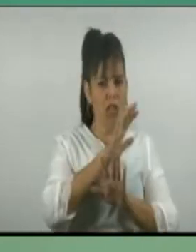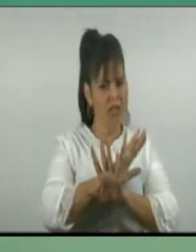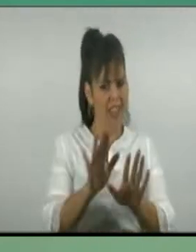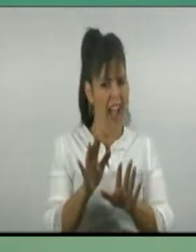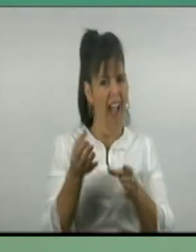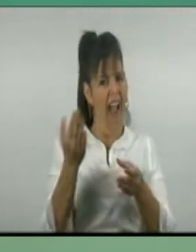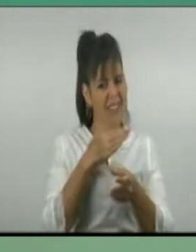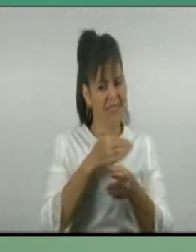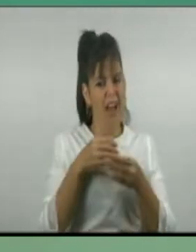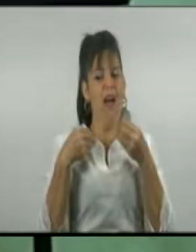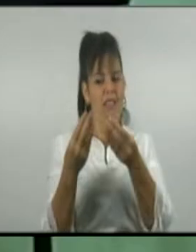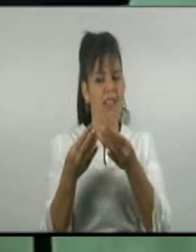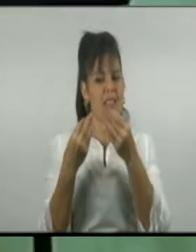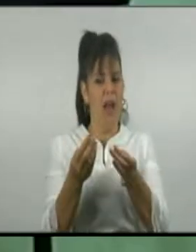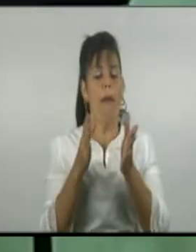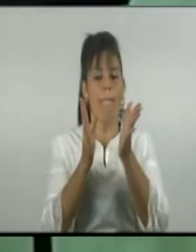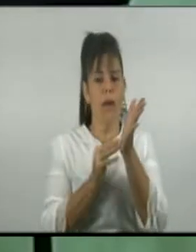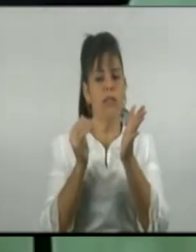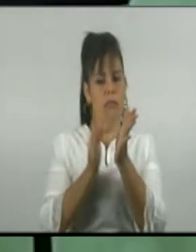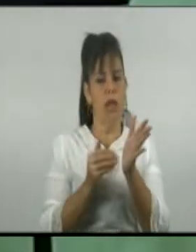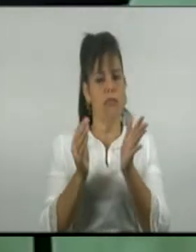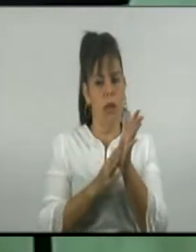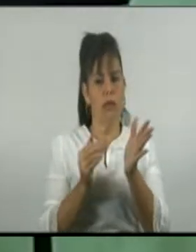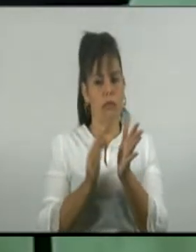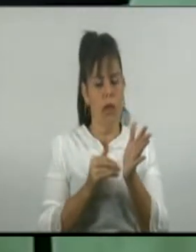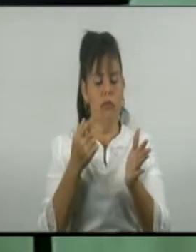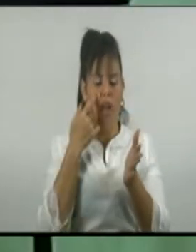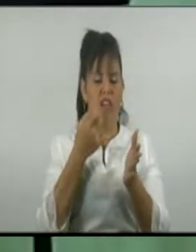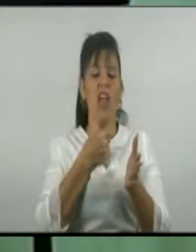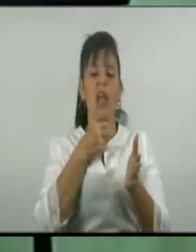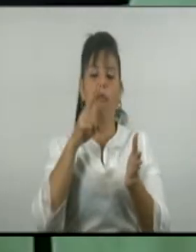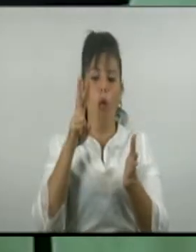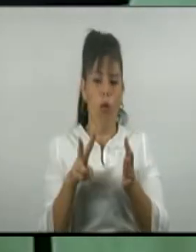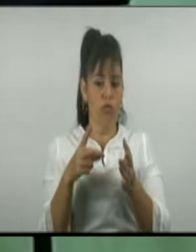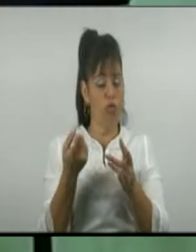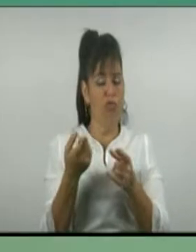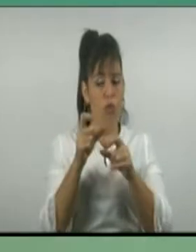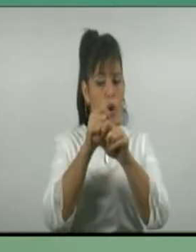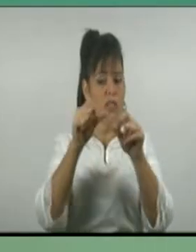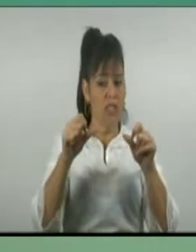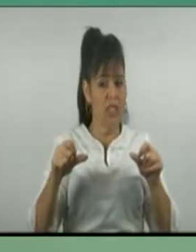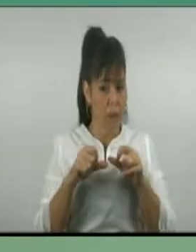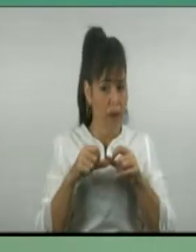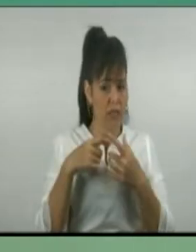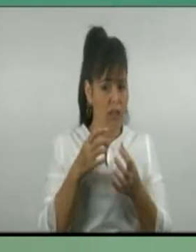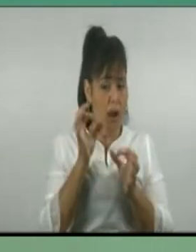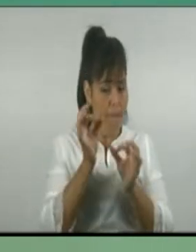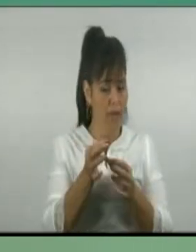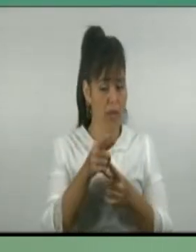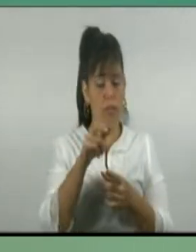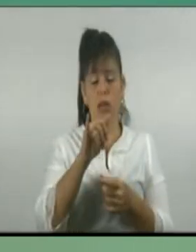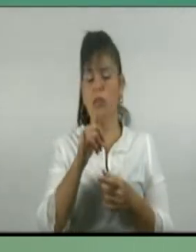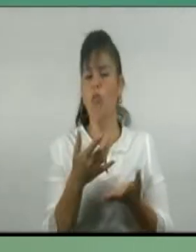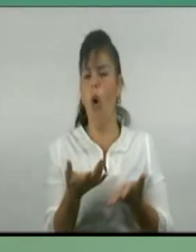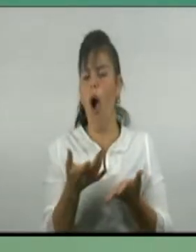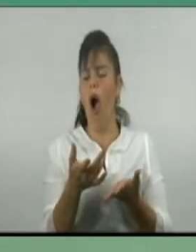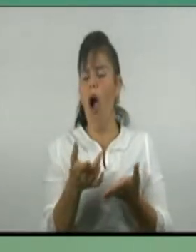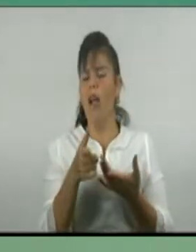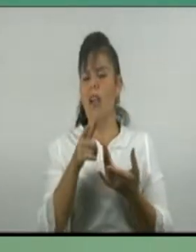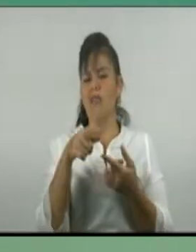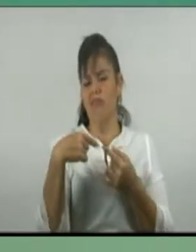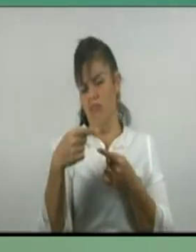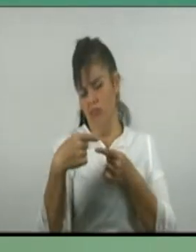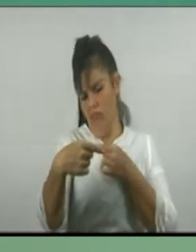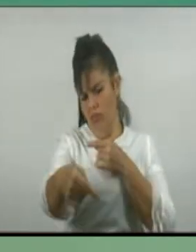llevamos mensualmente en la evaluación sistemática del control que éstas tienen en las clínicas específicas de